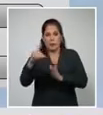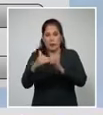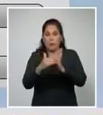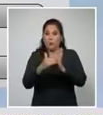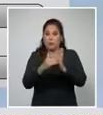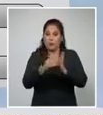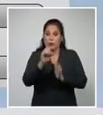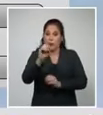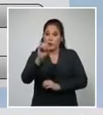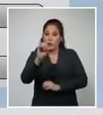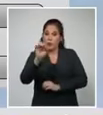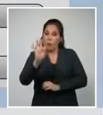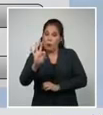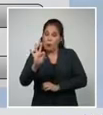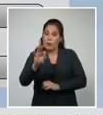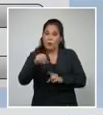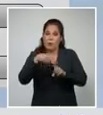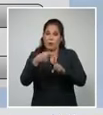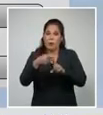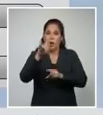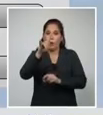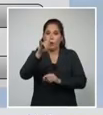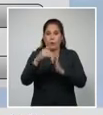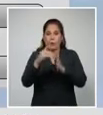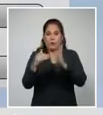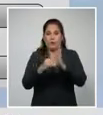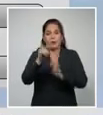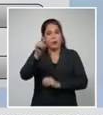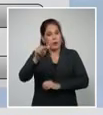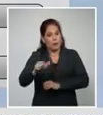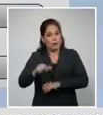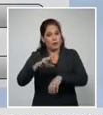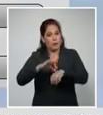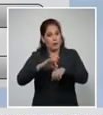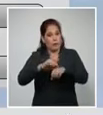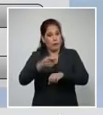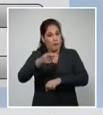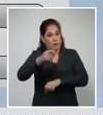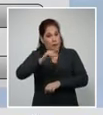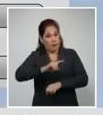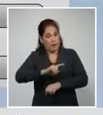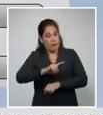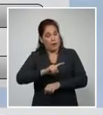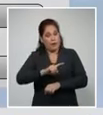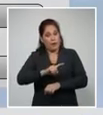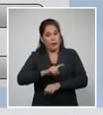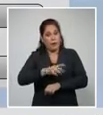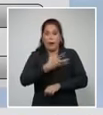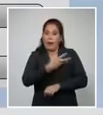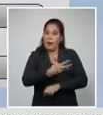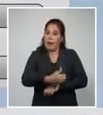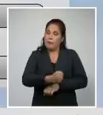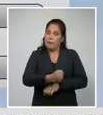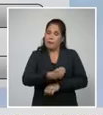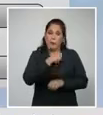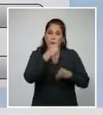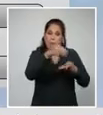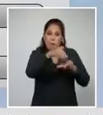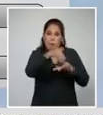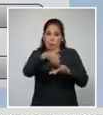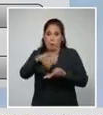57.475.008, más de 9 millones de casos activos ayer y lamentablemente fallecen